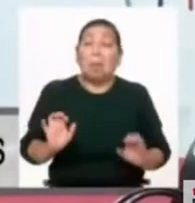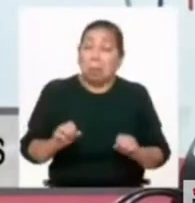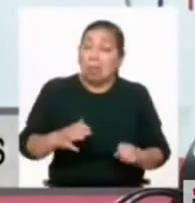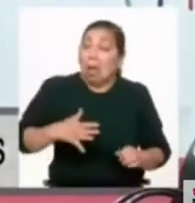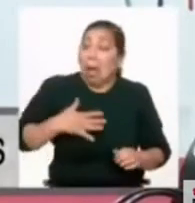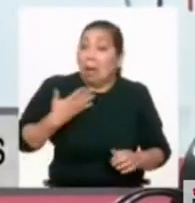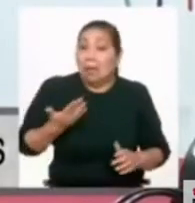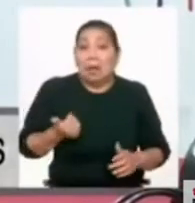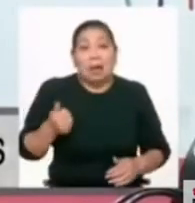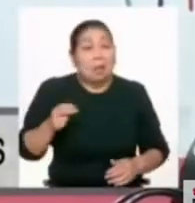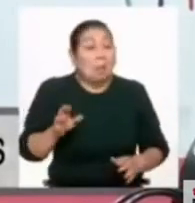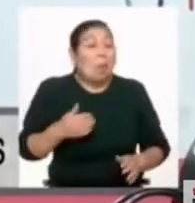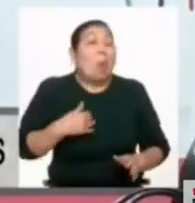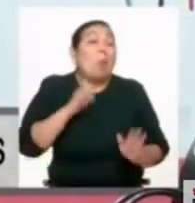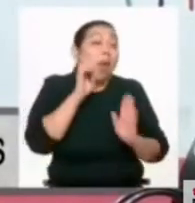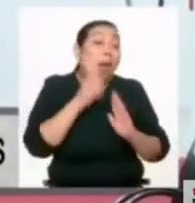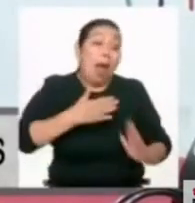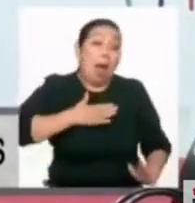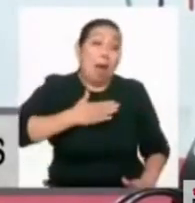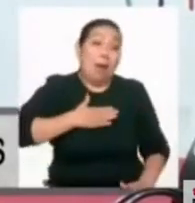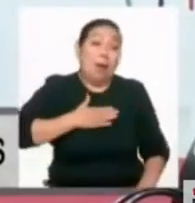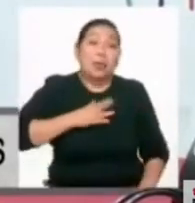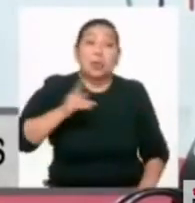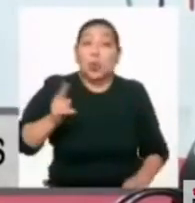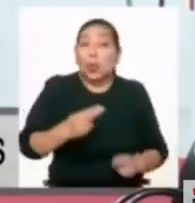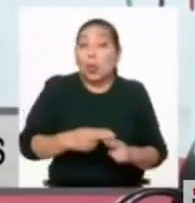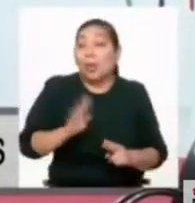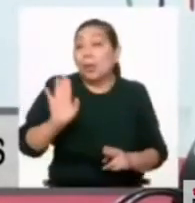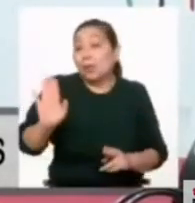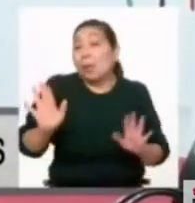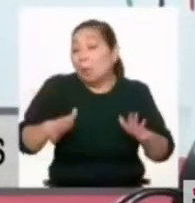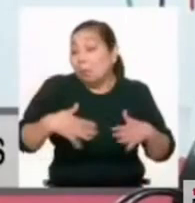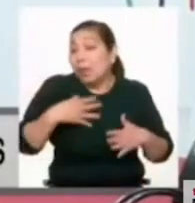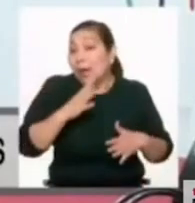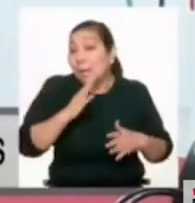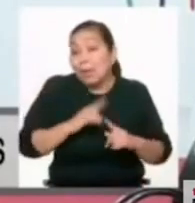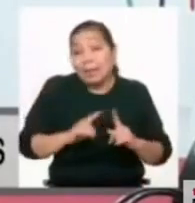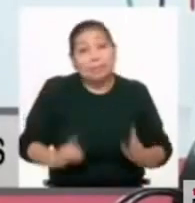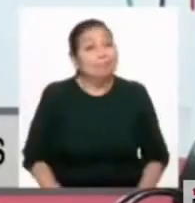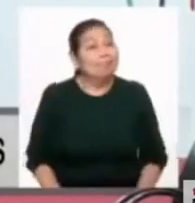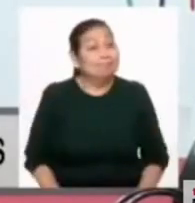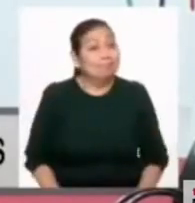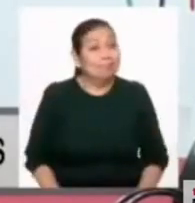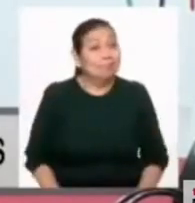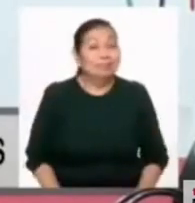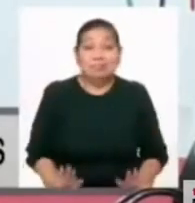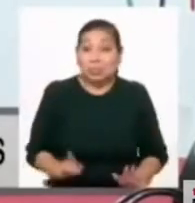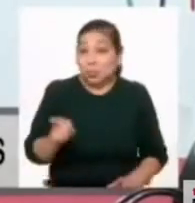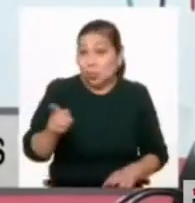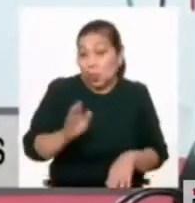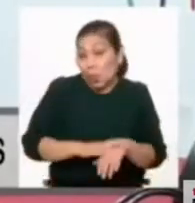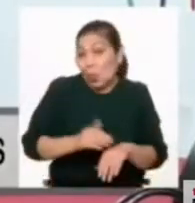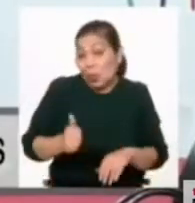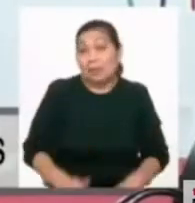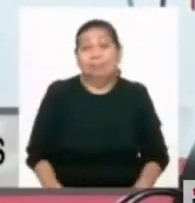Pueden hablar de un Aníbal también. Pueden hablar de su nombre también. Pueden hablar, ¿no? ¿Con eso diríamos ya que usted